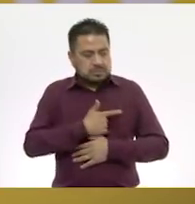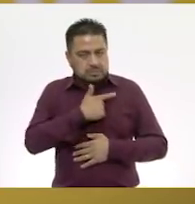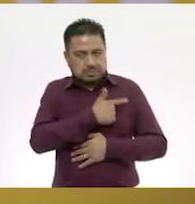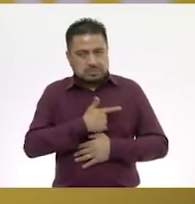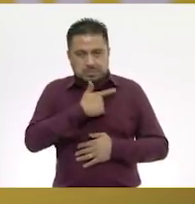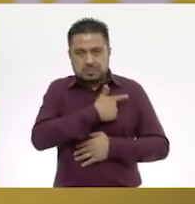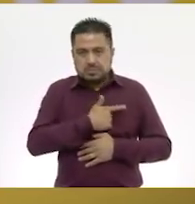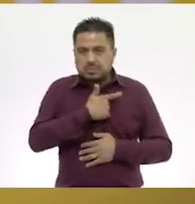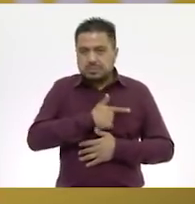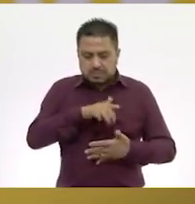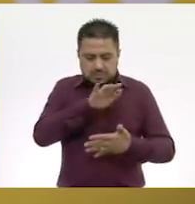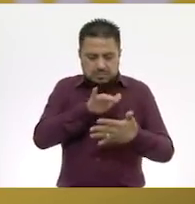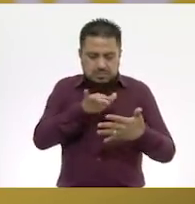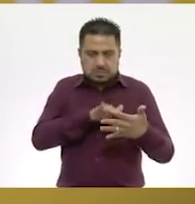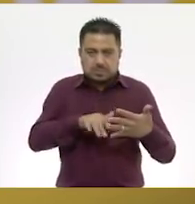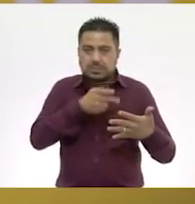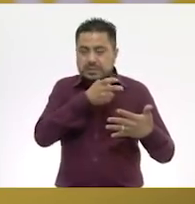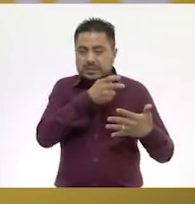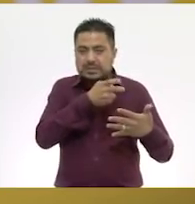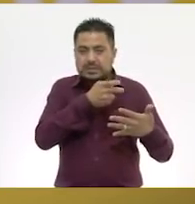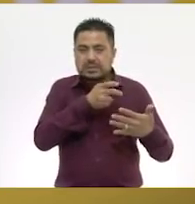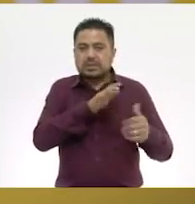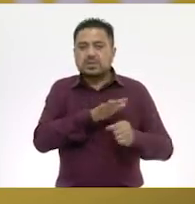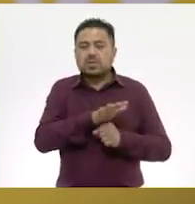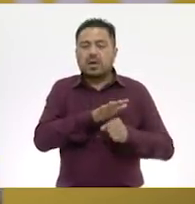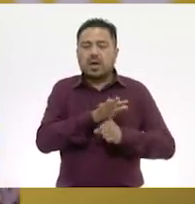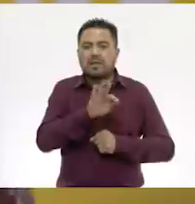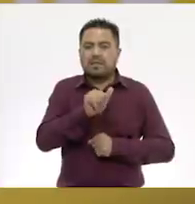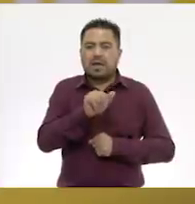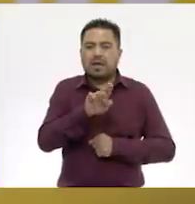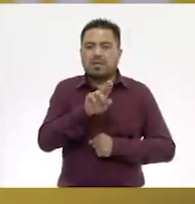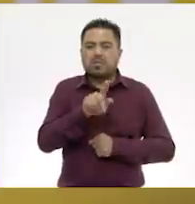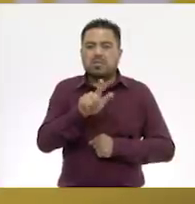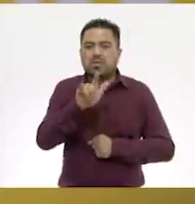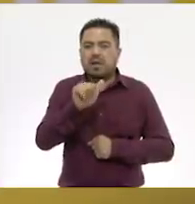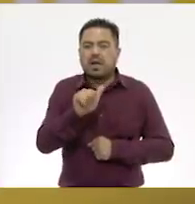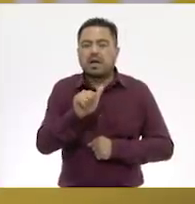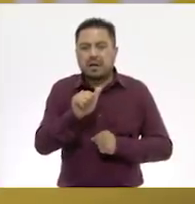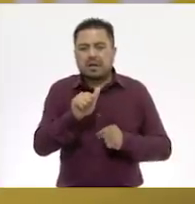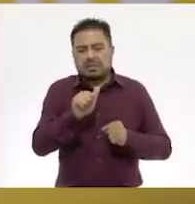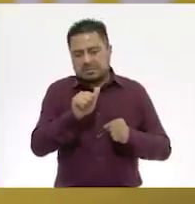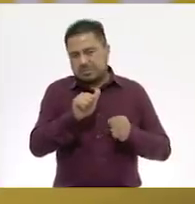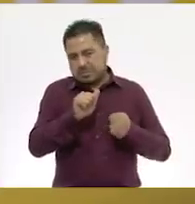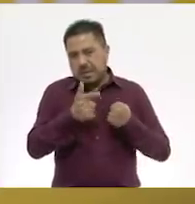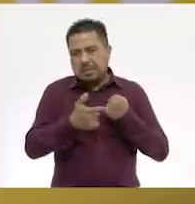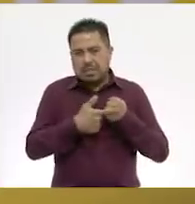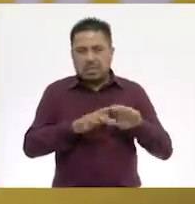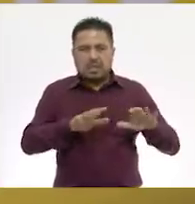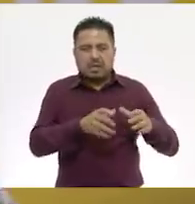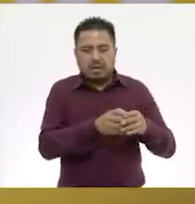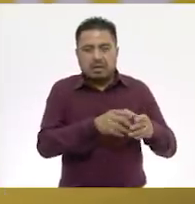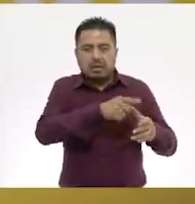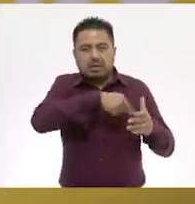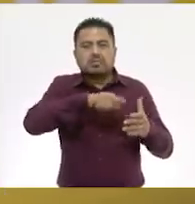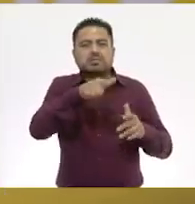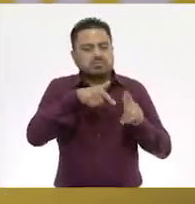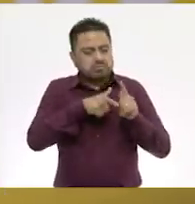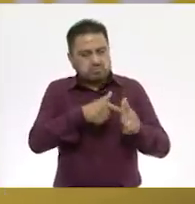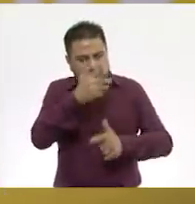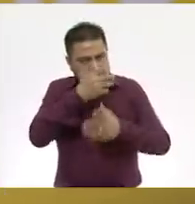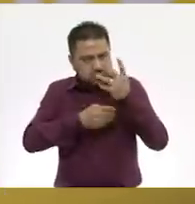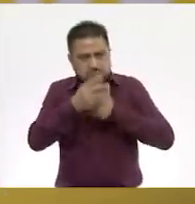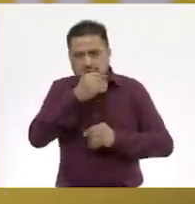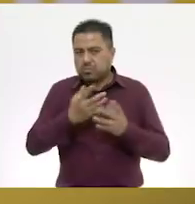esta lección, esta lectura de la fábula y de los refranes, y que sigas